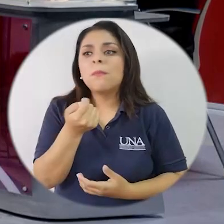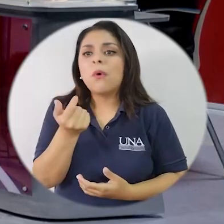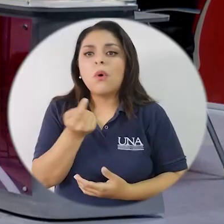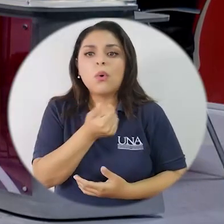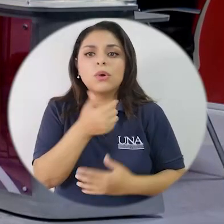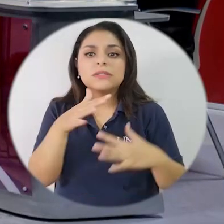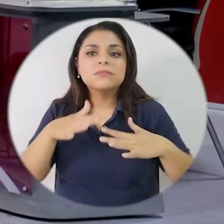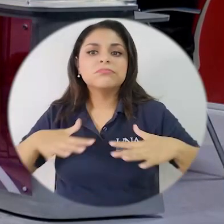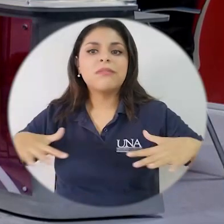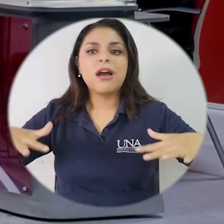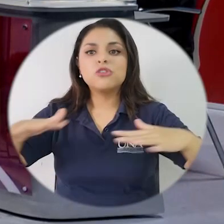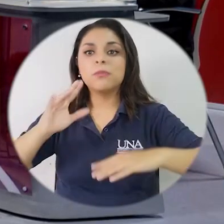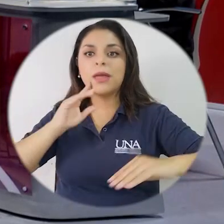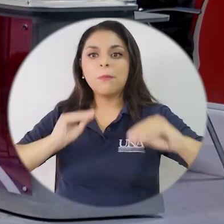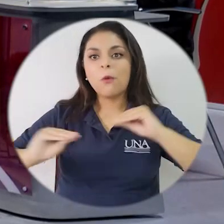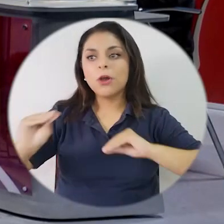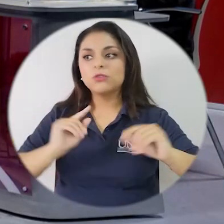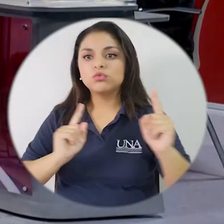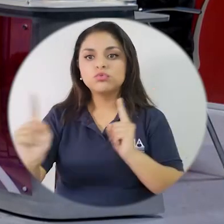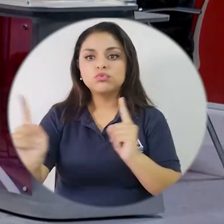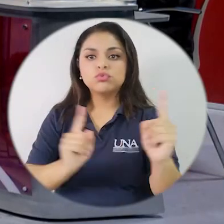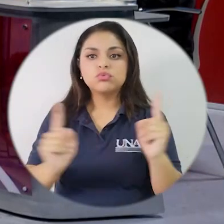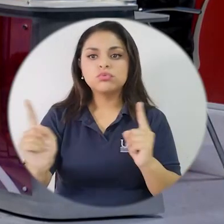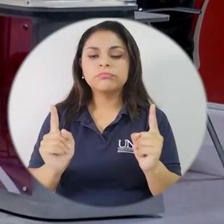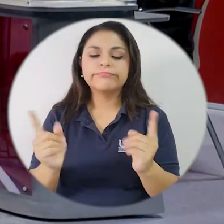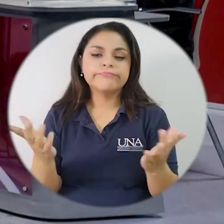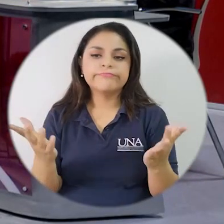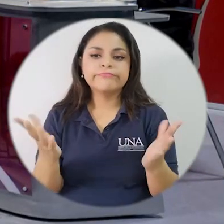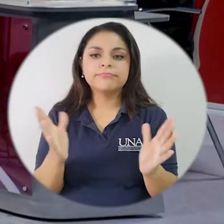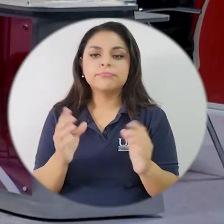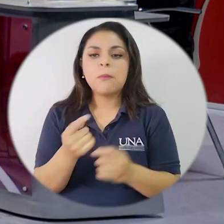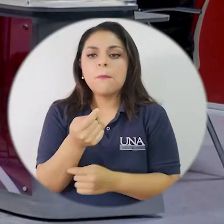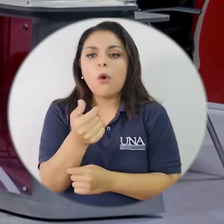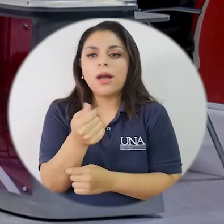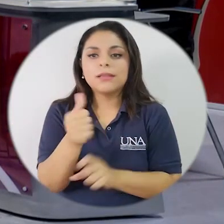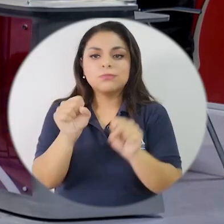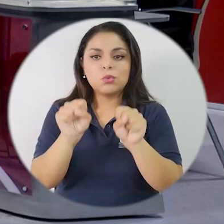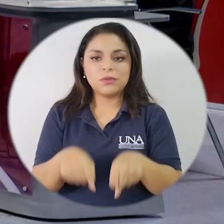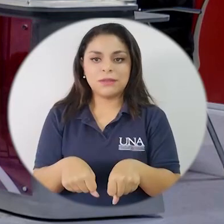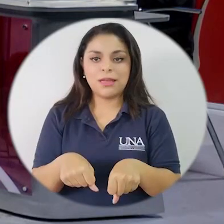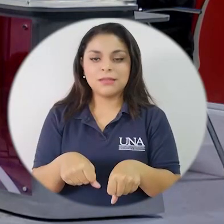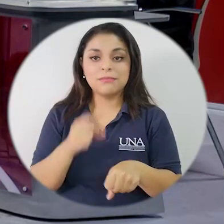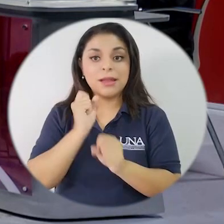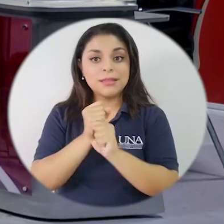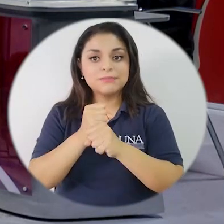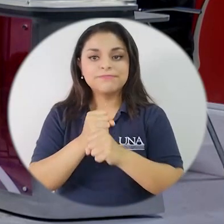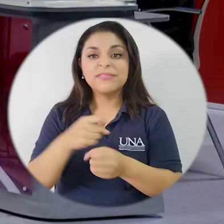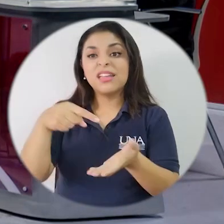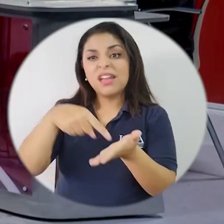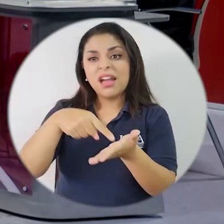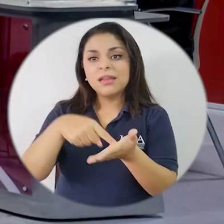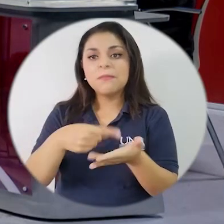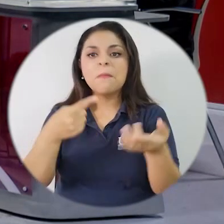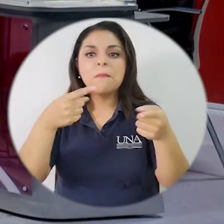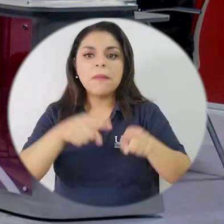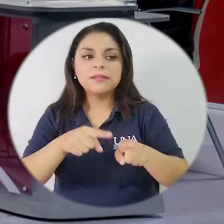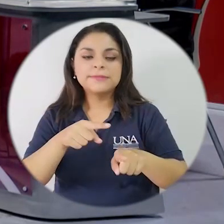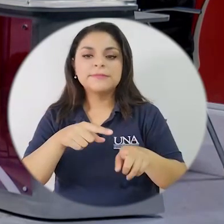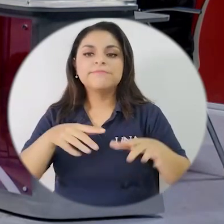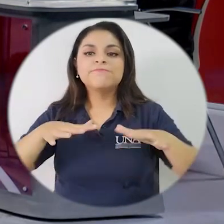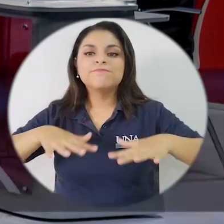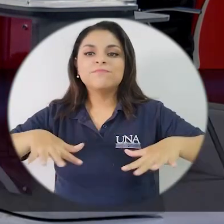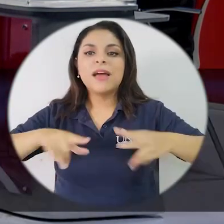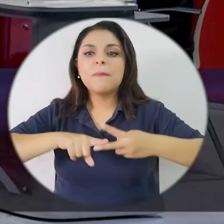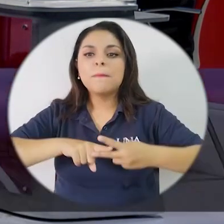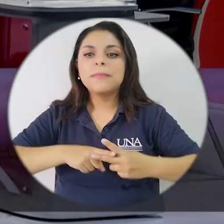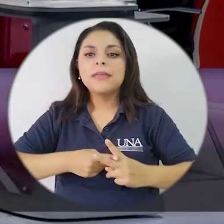para moverse, hay menos posibilidades de realizarlo. Y ahí es donde se empieza a dar una cultura pues sedentaria.